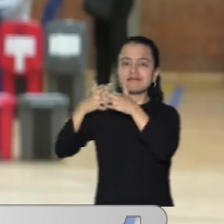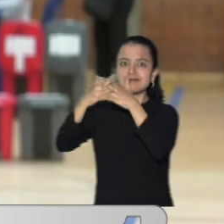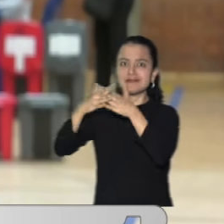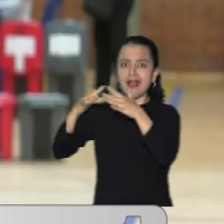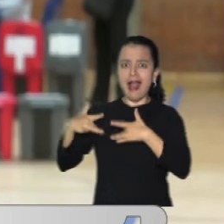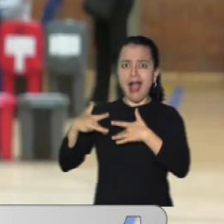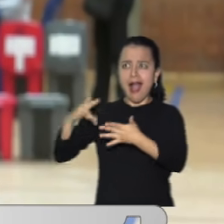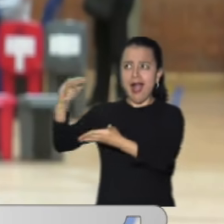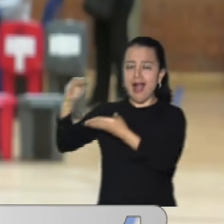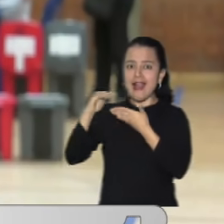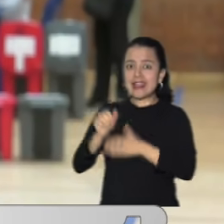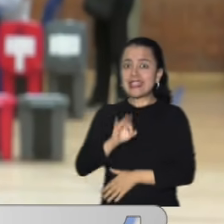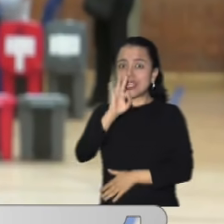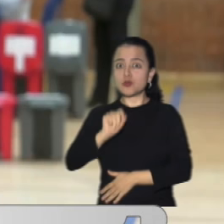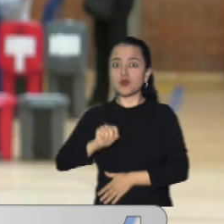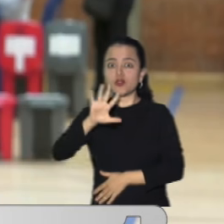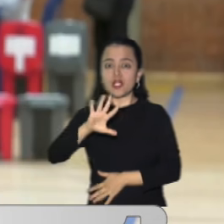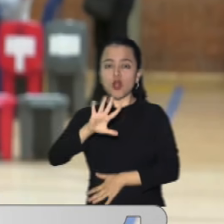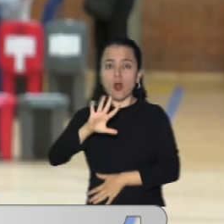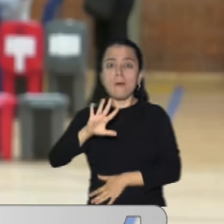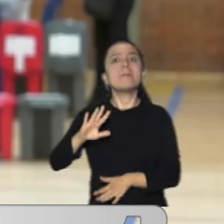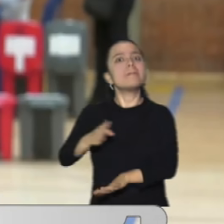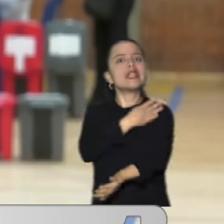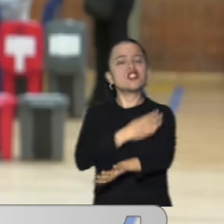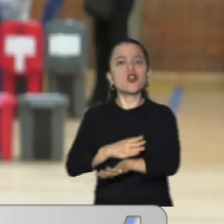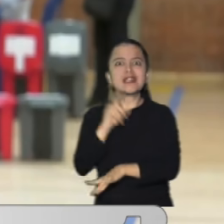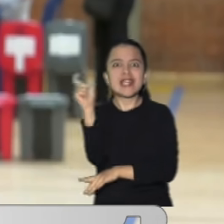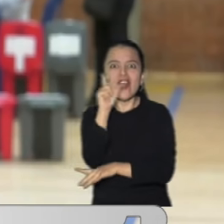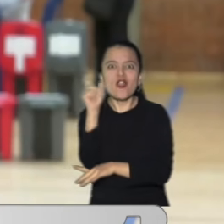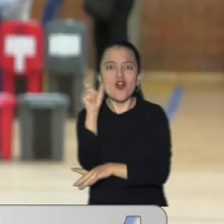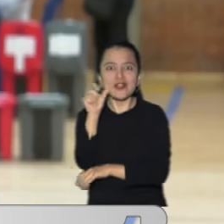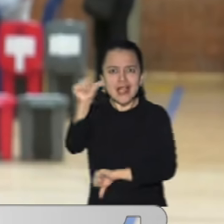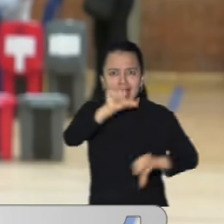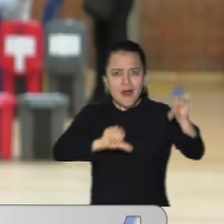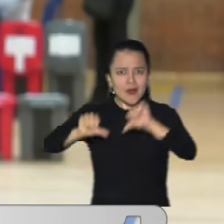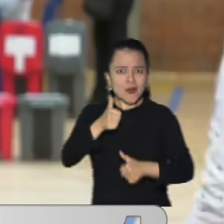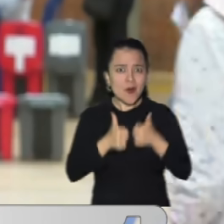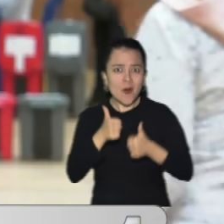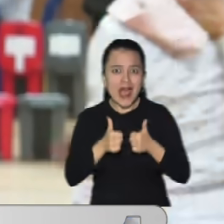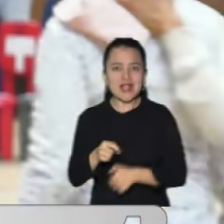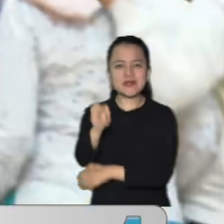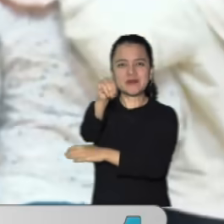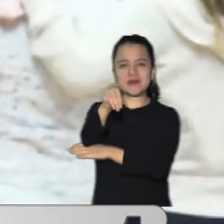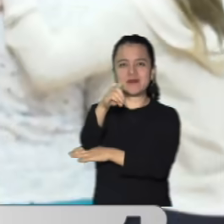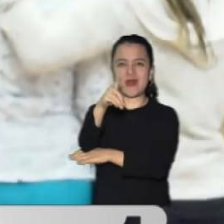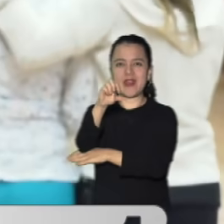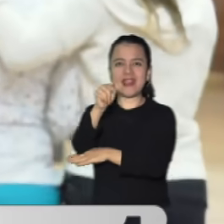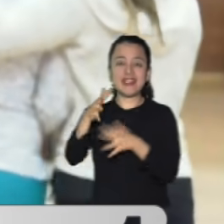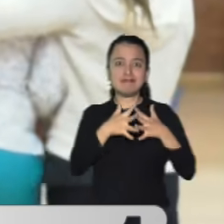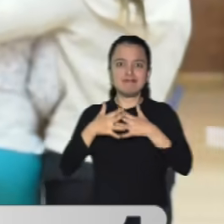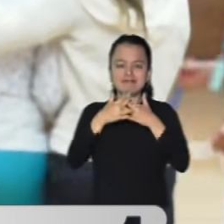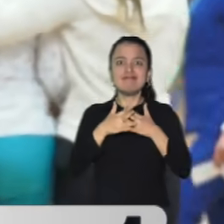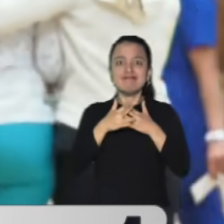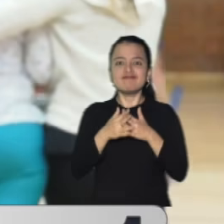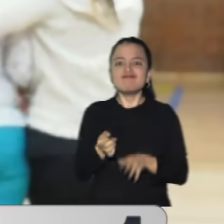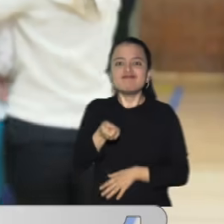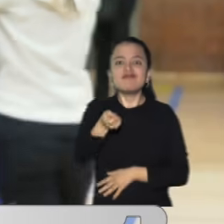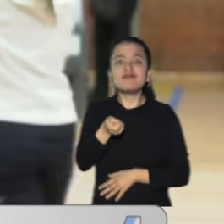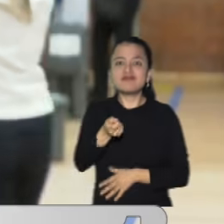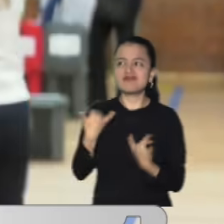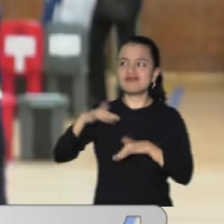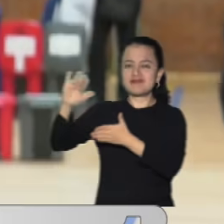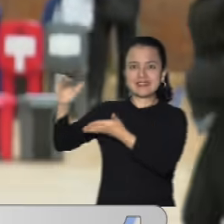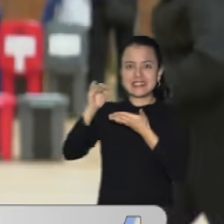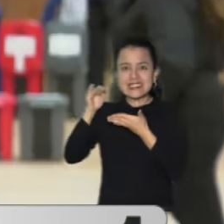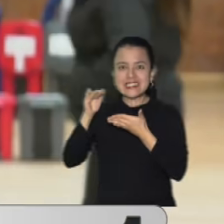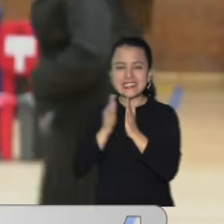Colombia 3.5 millones de biológicos de Moderna. Estos llegarán el próximo 25 de julio y por supuesto apoyarán esa vacunación